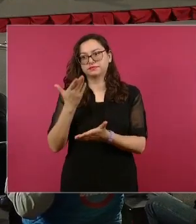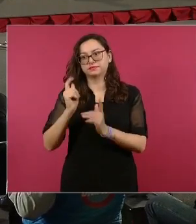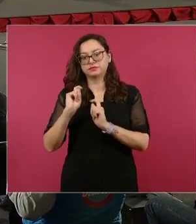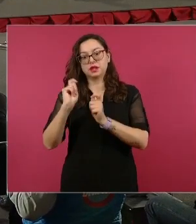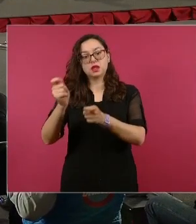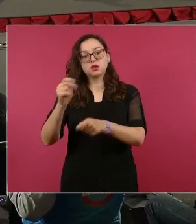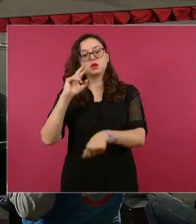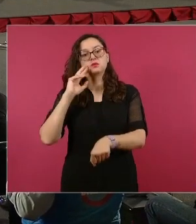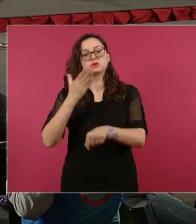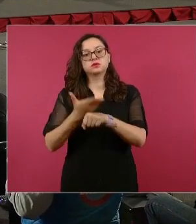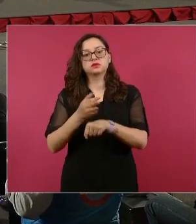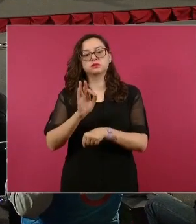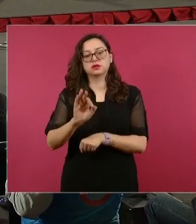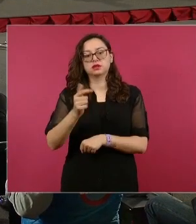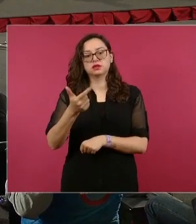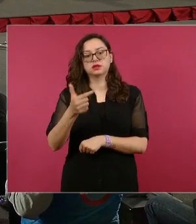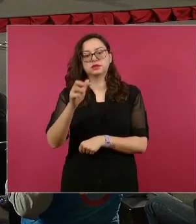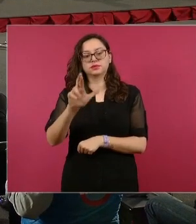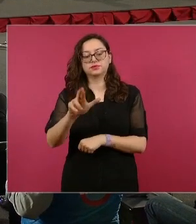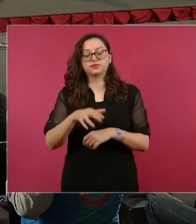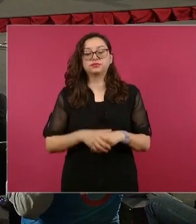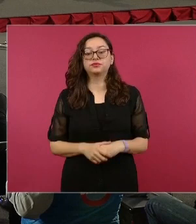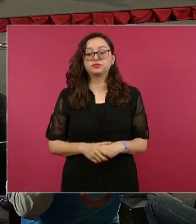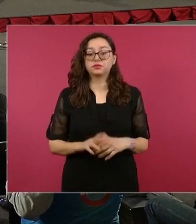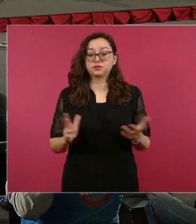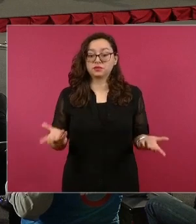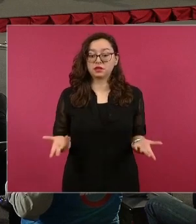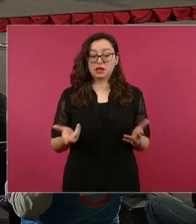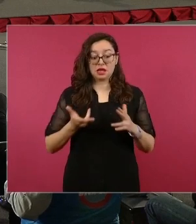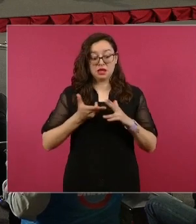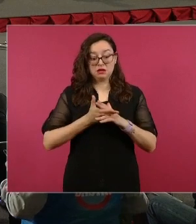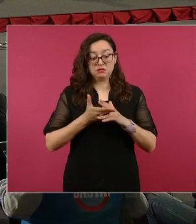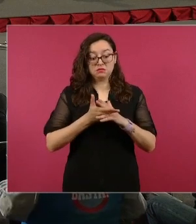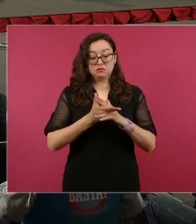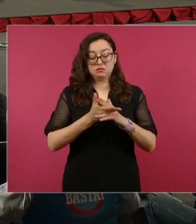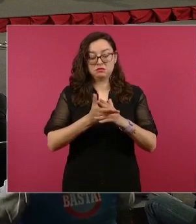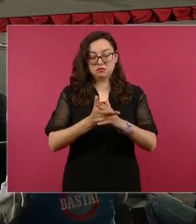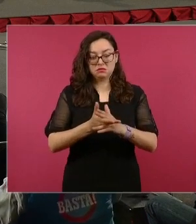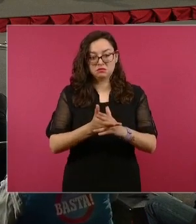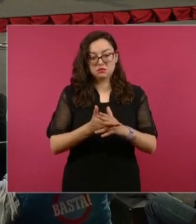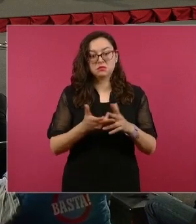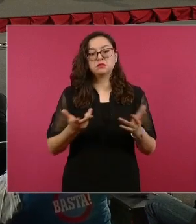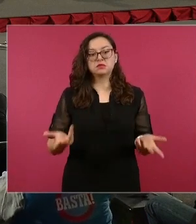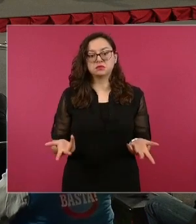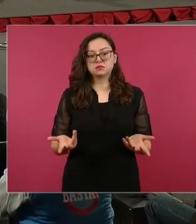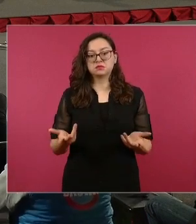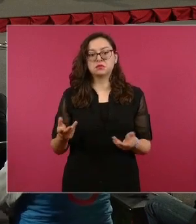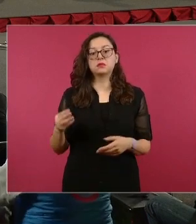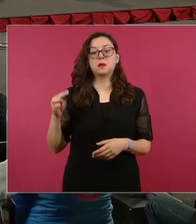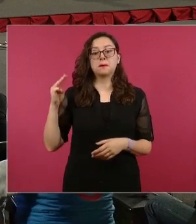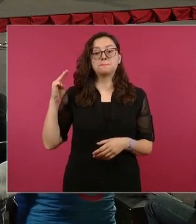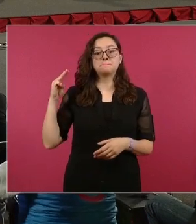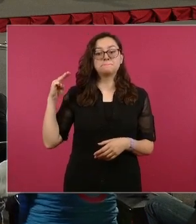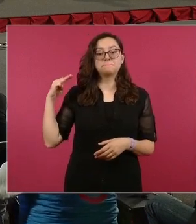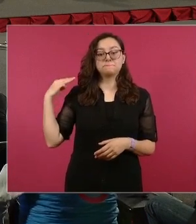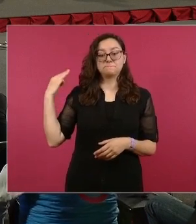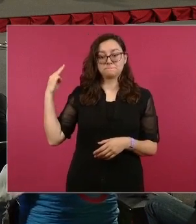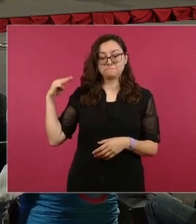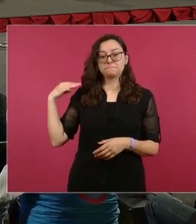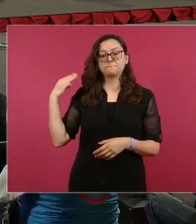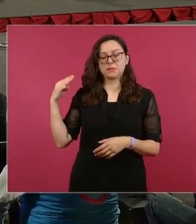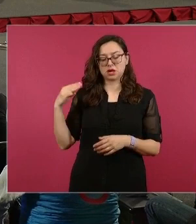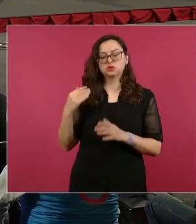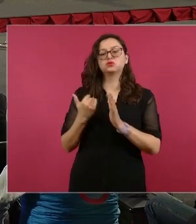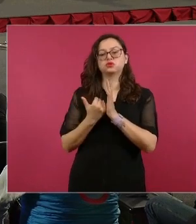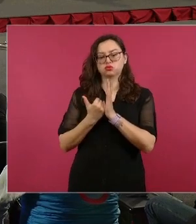Adelante. En cuanto al homicidio doloso, aunque en marzo se tuvo un incremento con